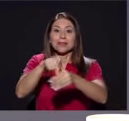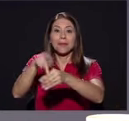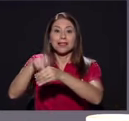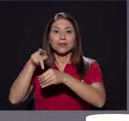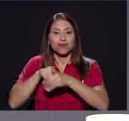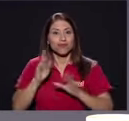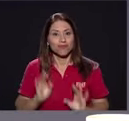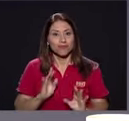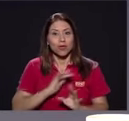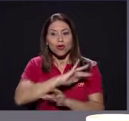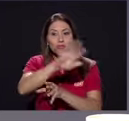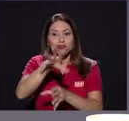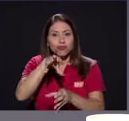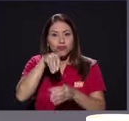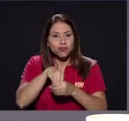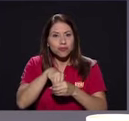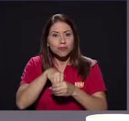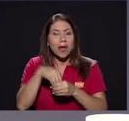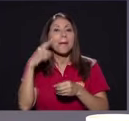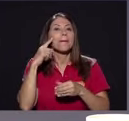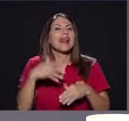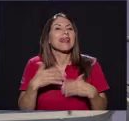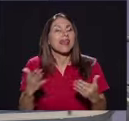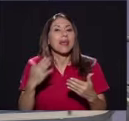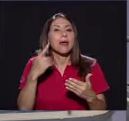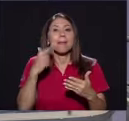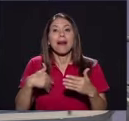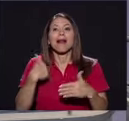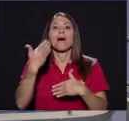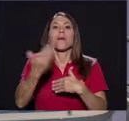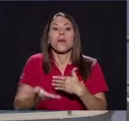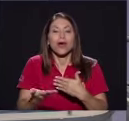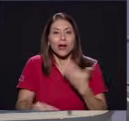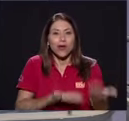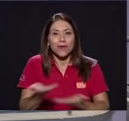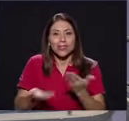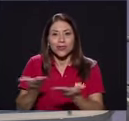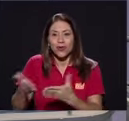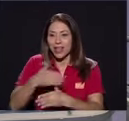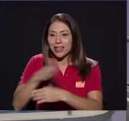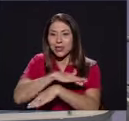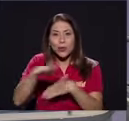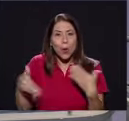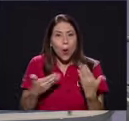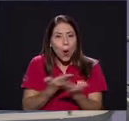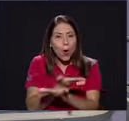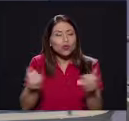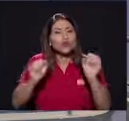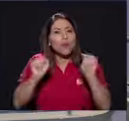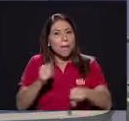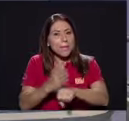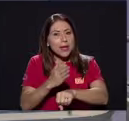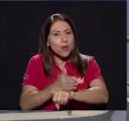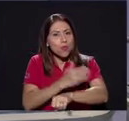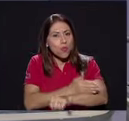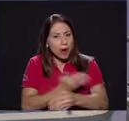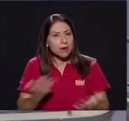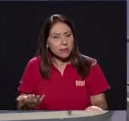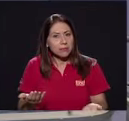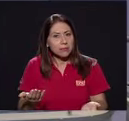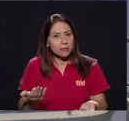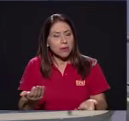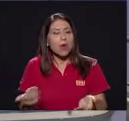los ciudadanos y un involucramiento para una posterior colaboración. Y que podamos entre todos entonces tener esa posibilidad de mejorar,